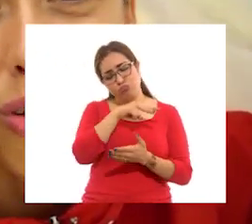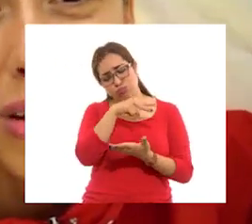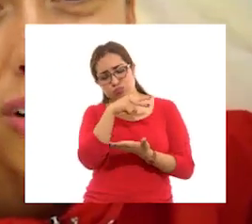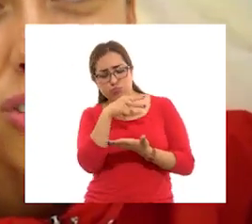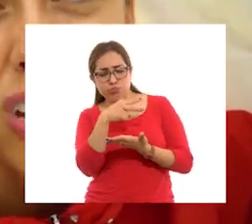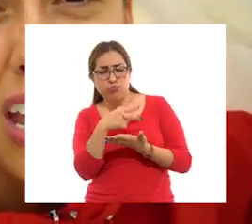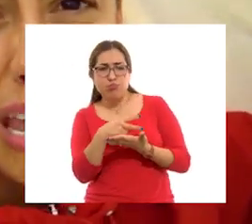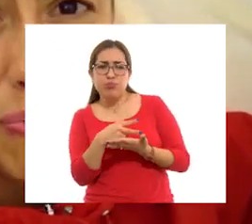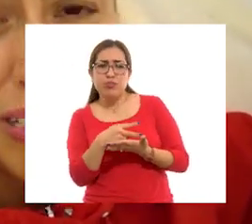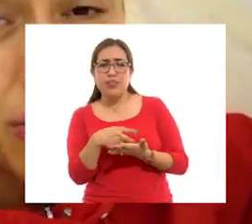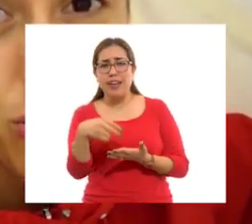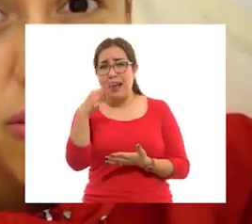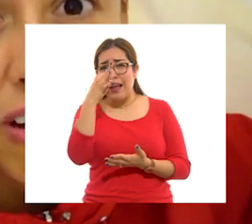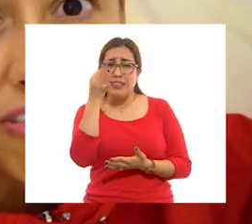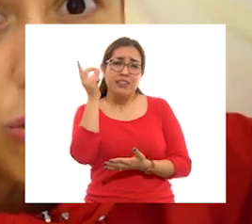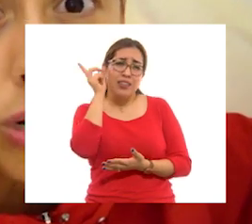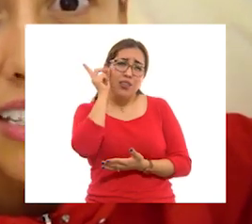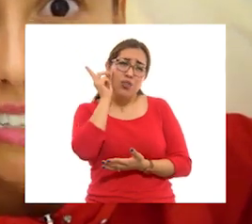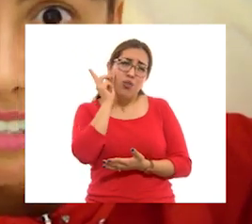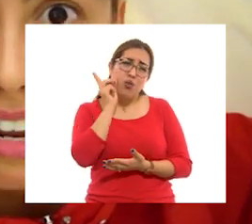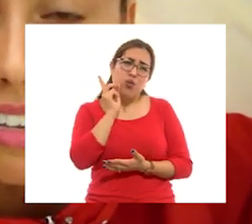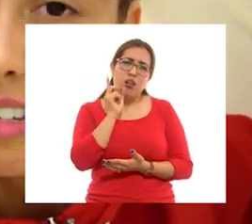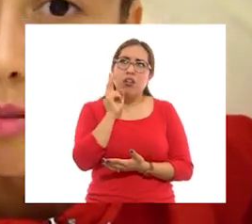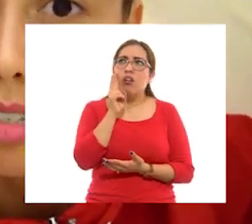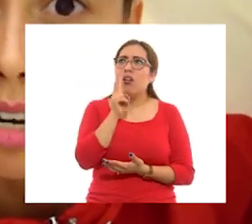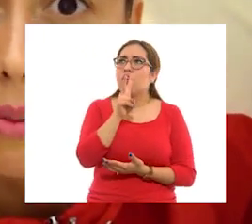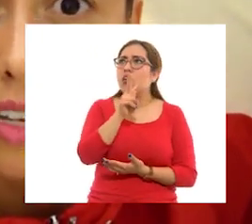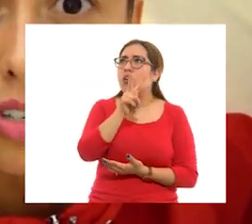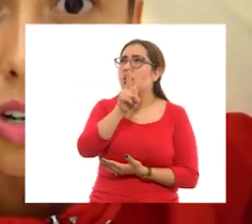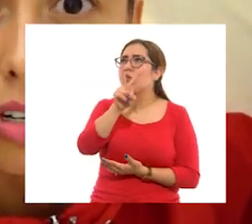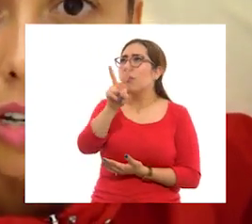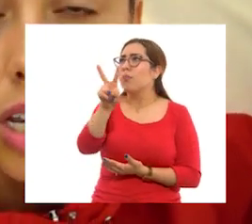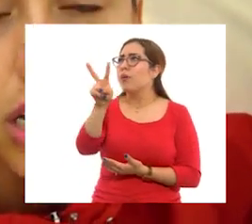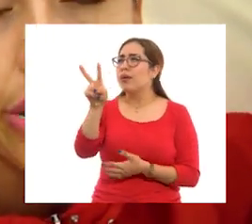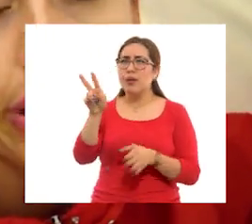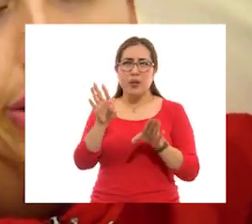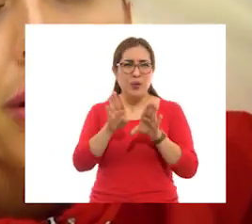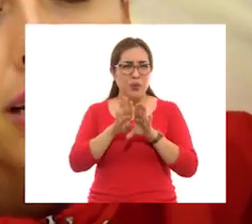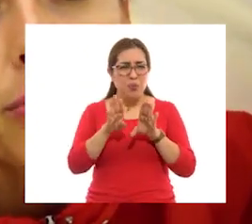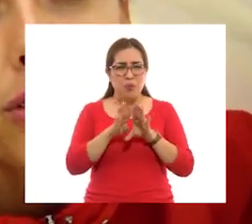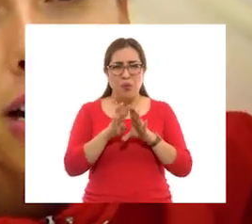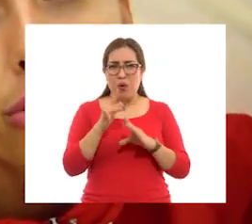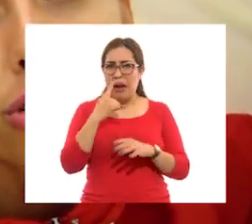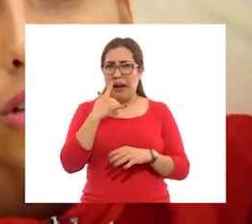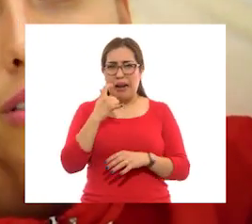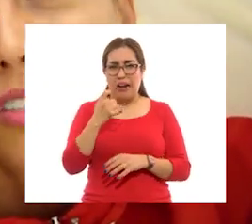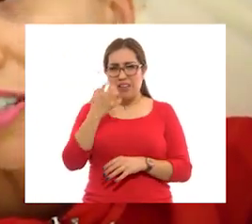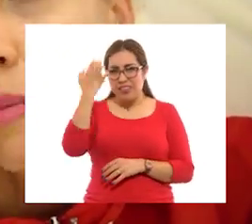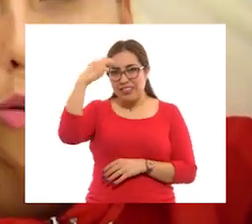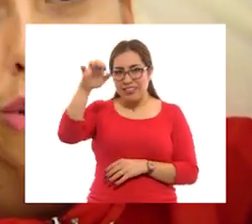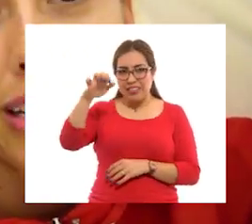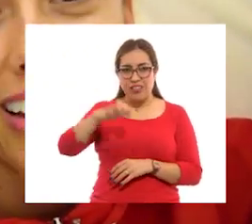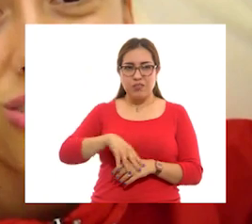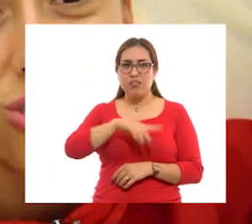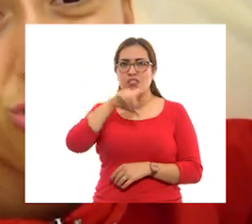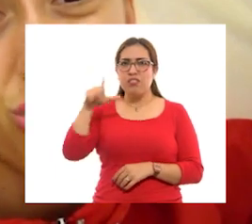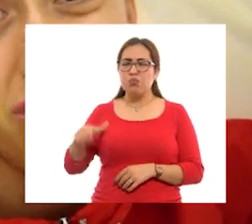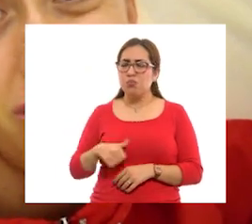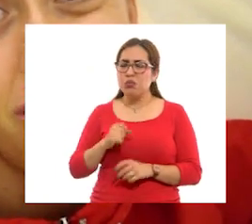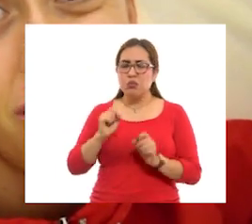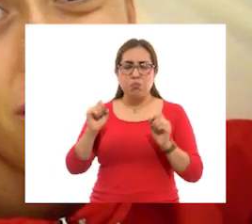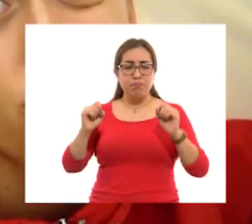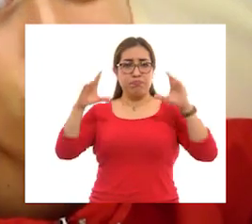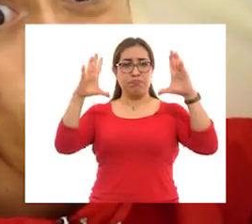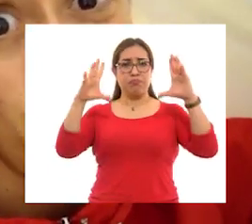¡Buenas noches! Son extrañas en nuestra habitación y cuando prendemos la luz nos damos cuenta que son